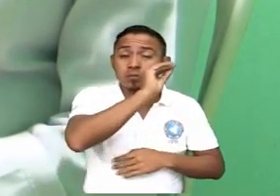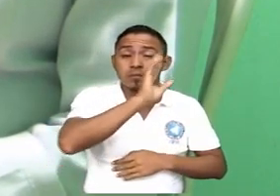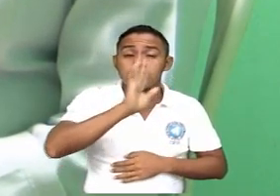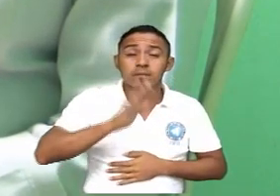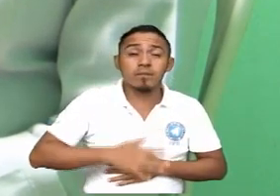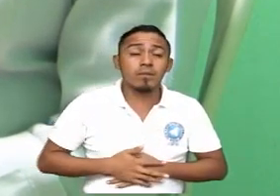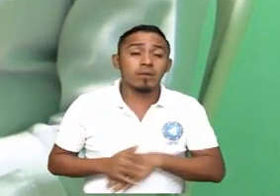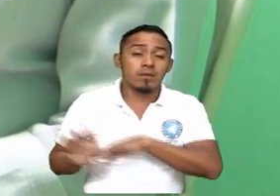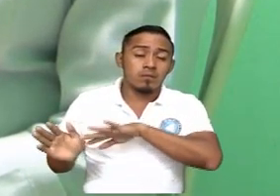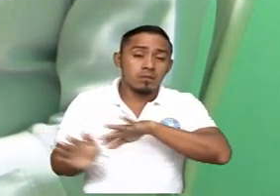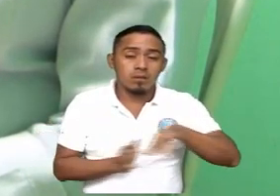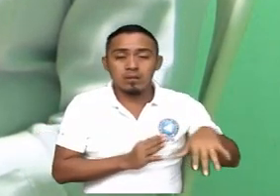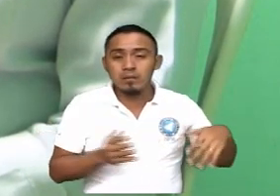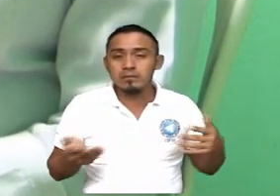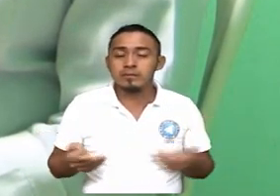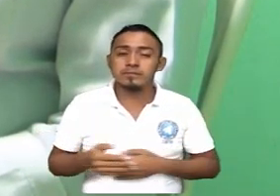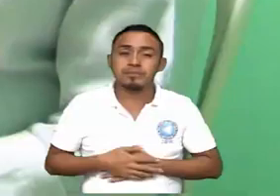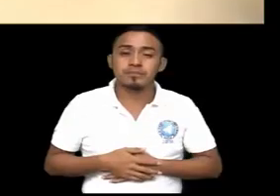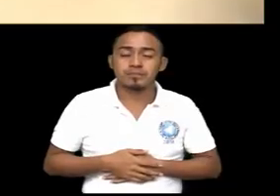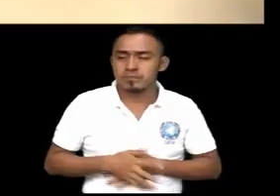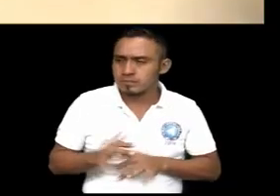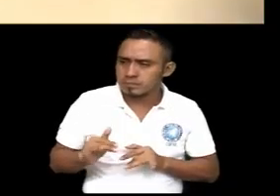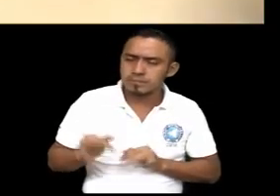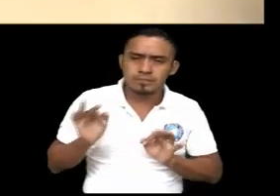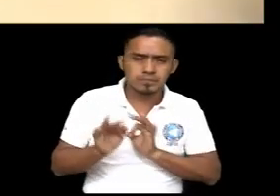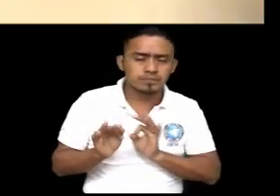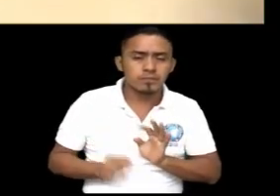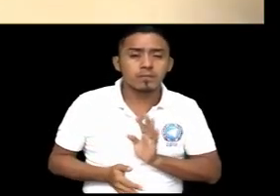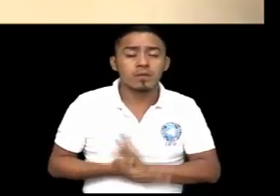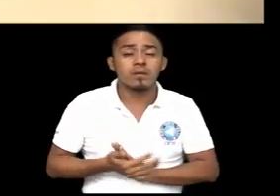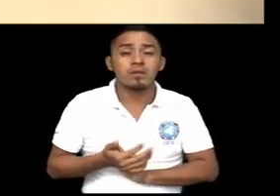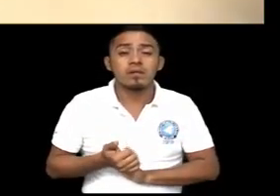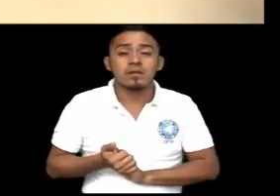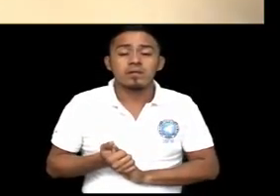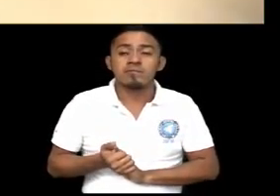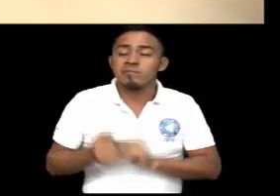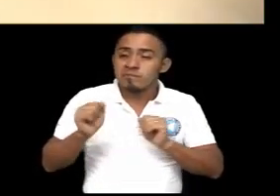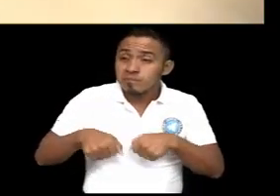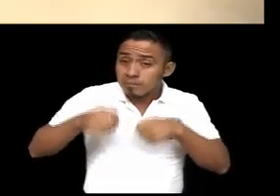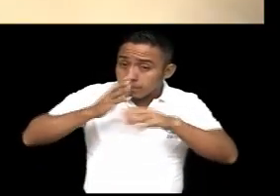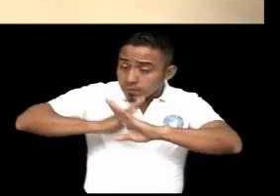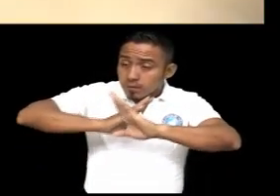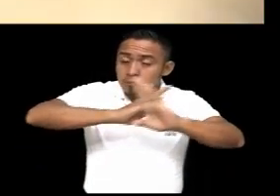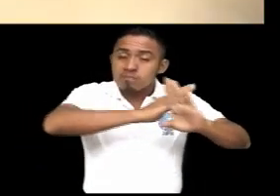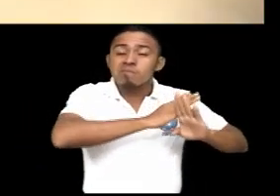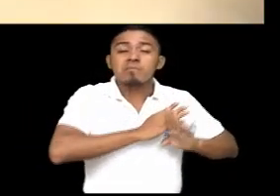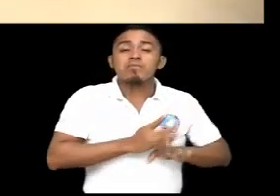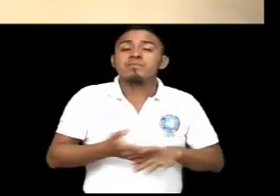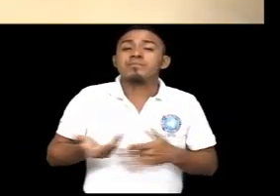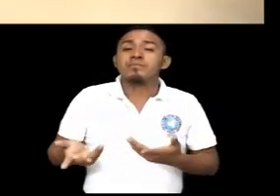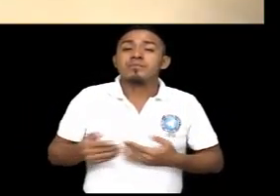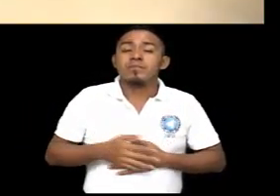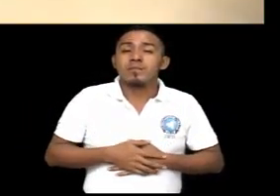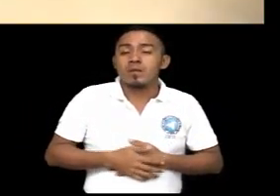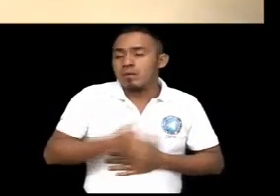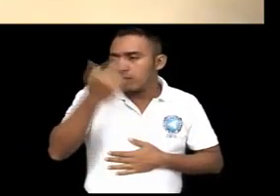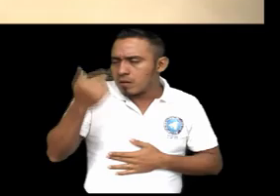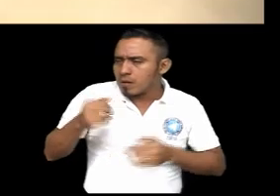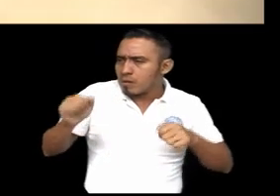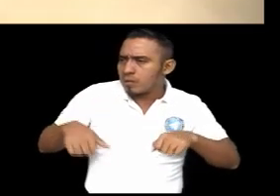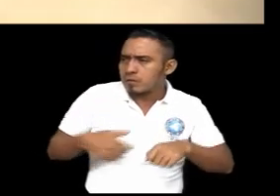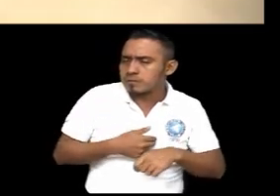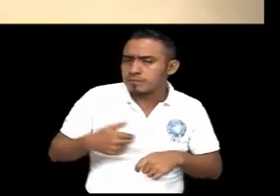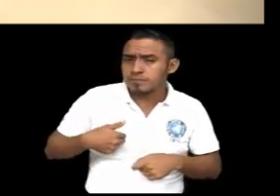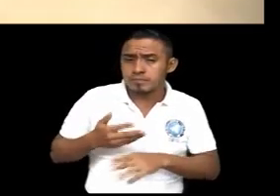Ahora, ¿cómo se trata? Bueno, ya hablamos del tratamiento. ¿Se puede prevenir el glaucoma, doctora? ¿Qué podemos